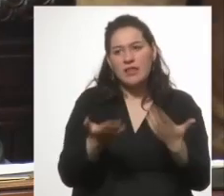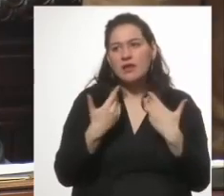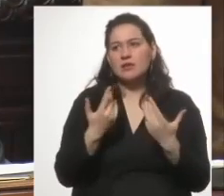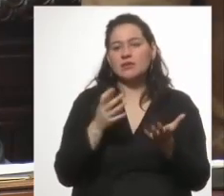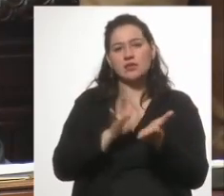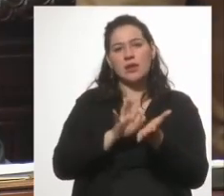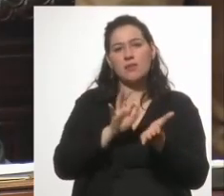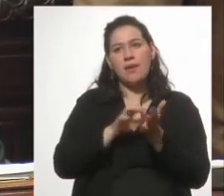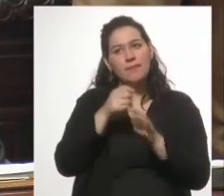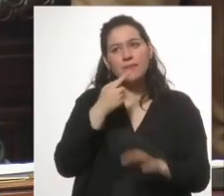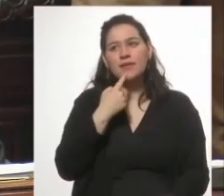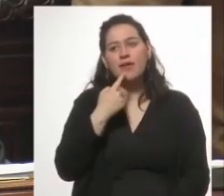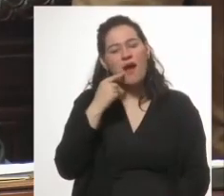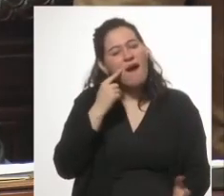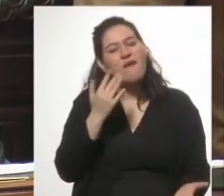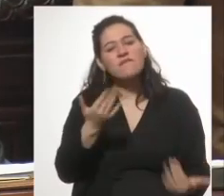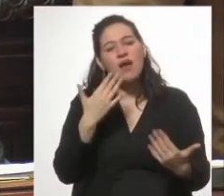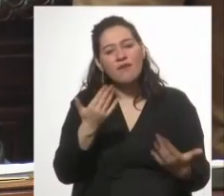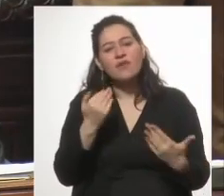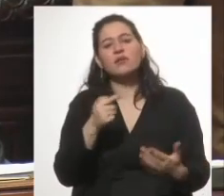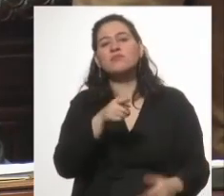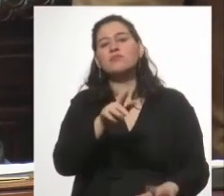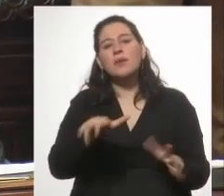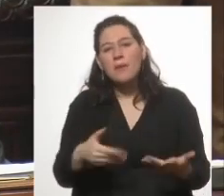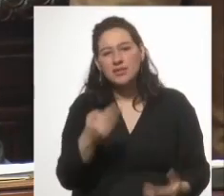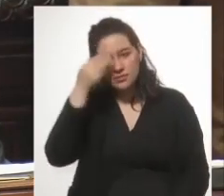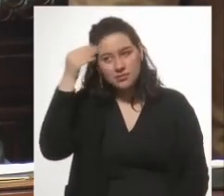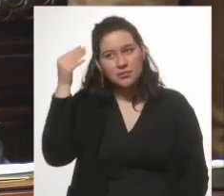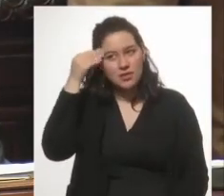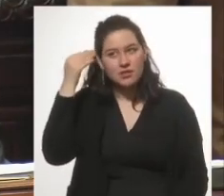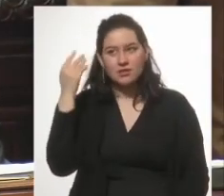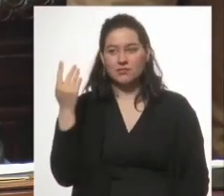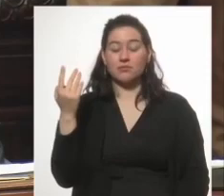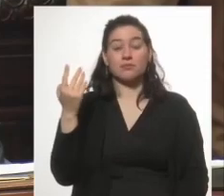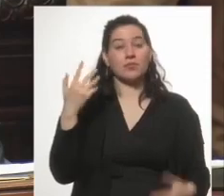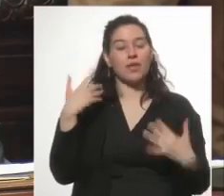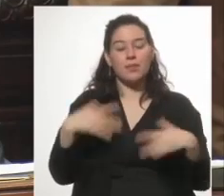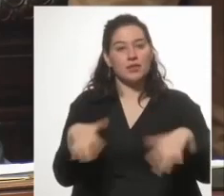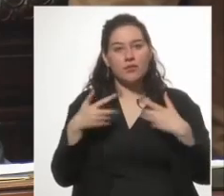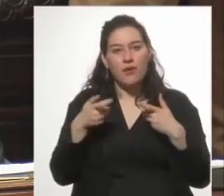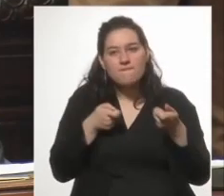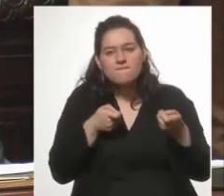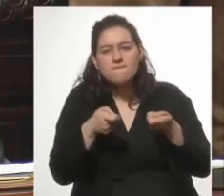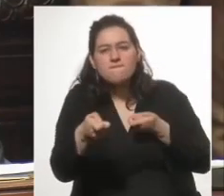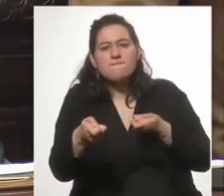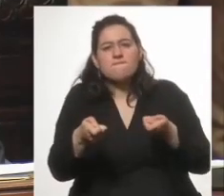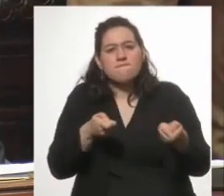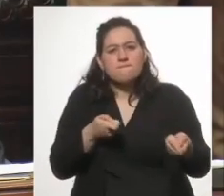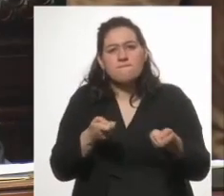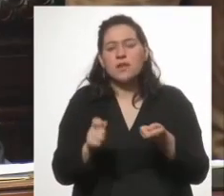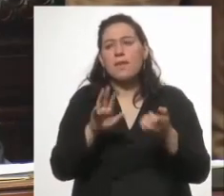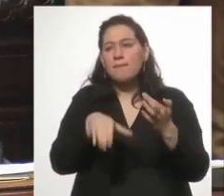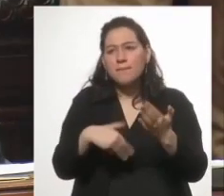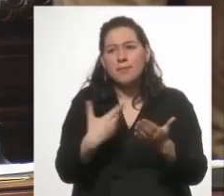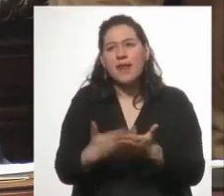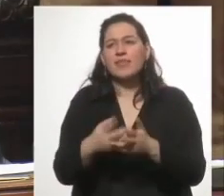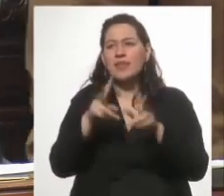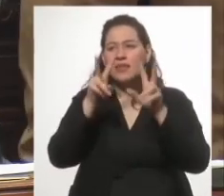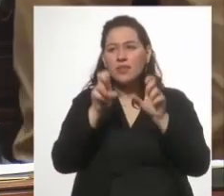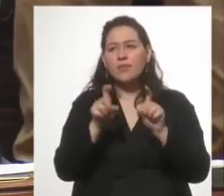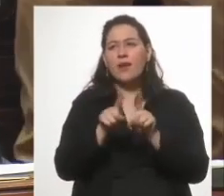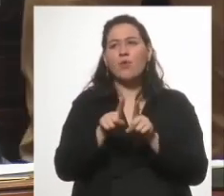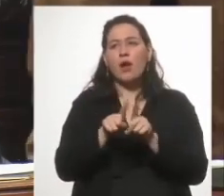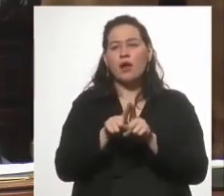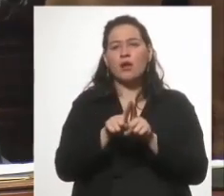sistema político para el desafuero. Fue tal la presión que han planteado el tema como